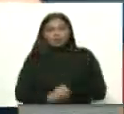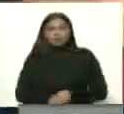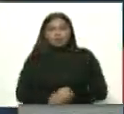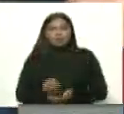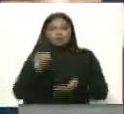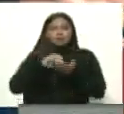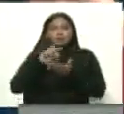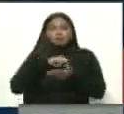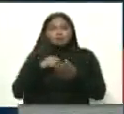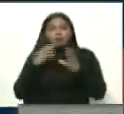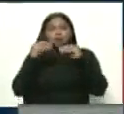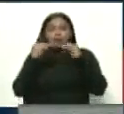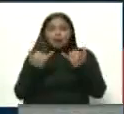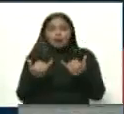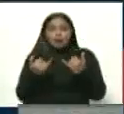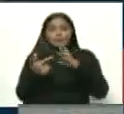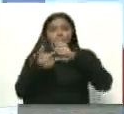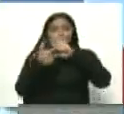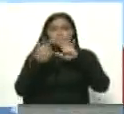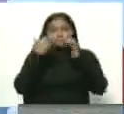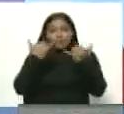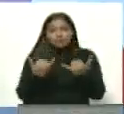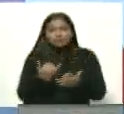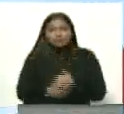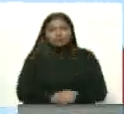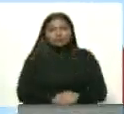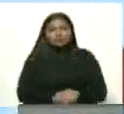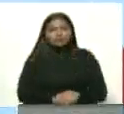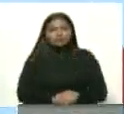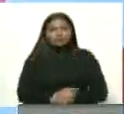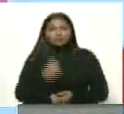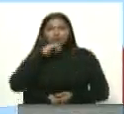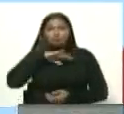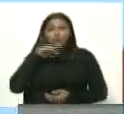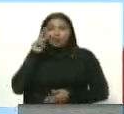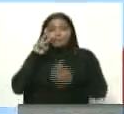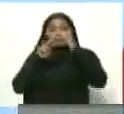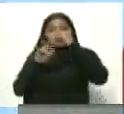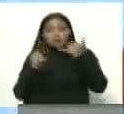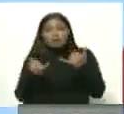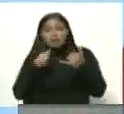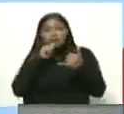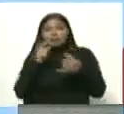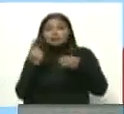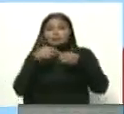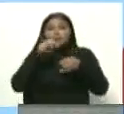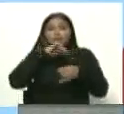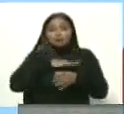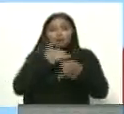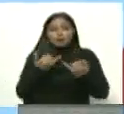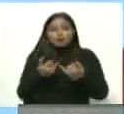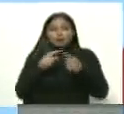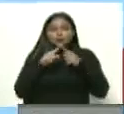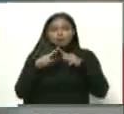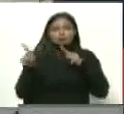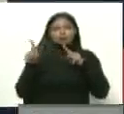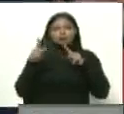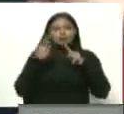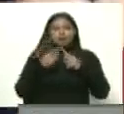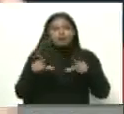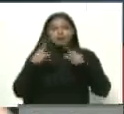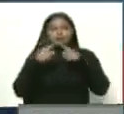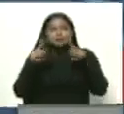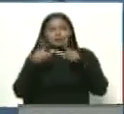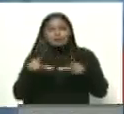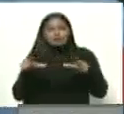ponemos a hablar con el presente. Es una historia que pretende visibilizar a quienes han estado históricamente excluidos. Es una historia